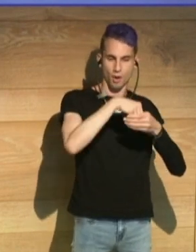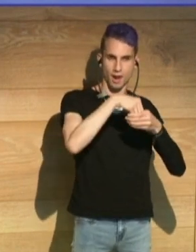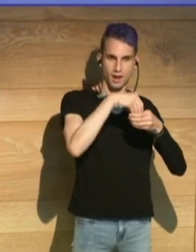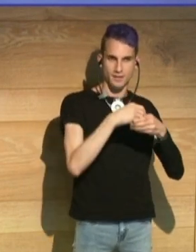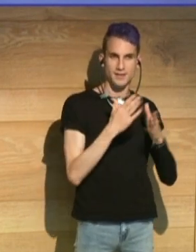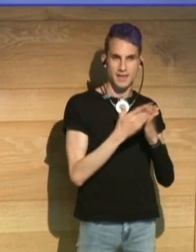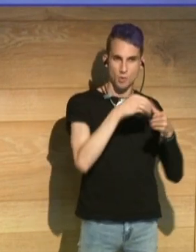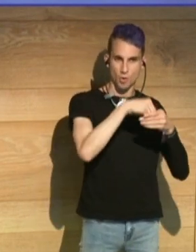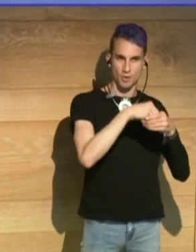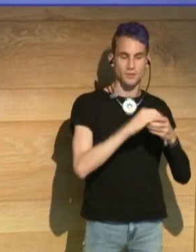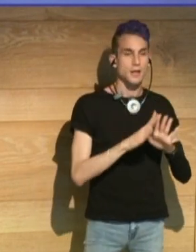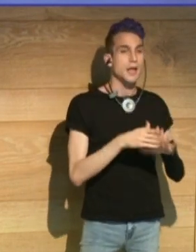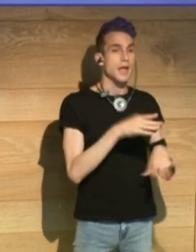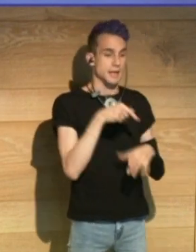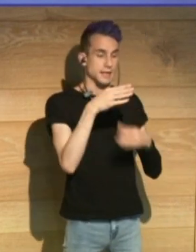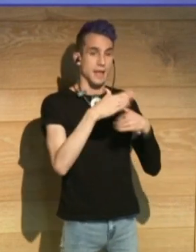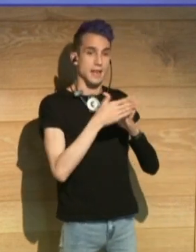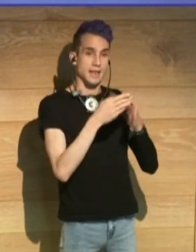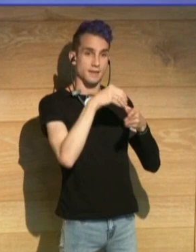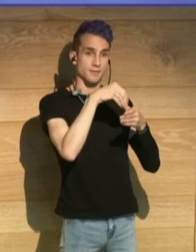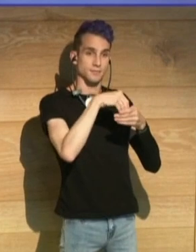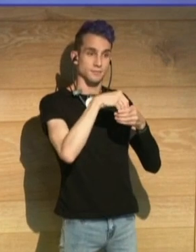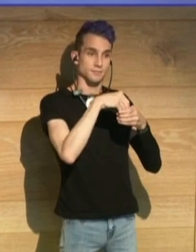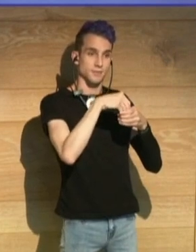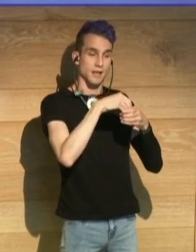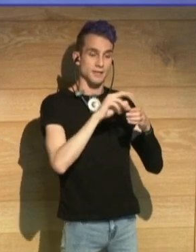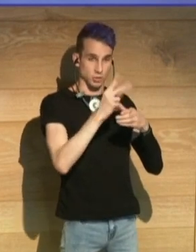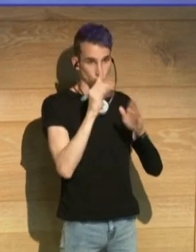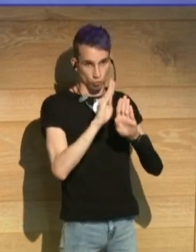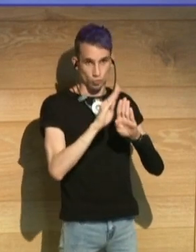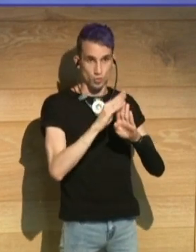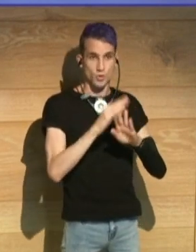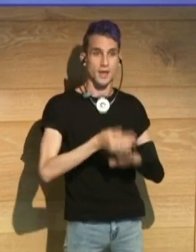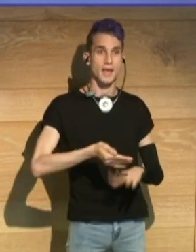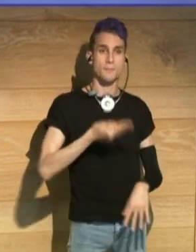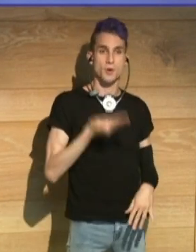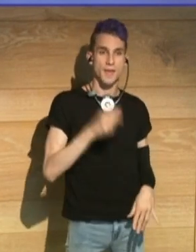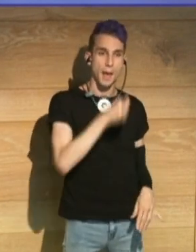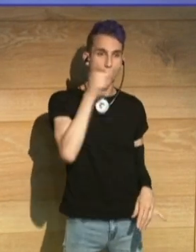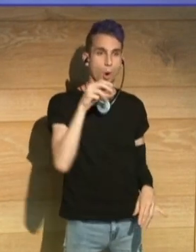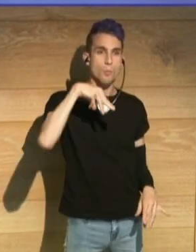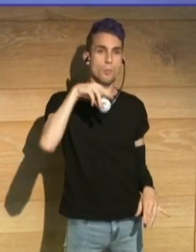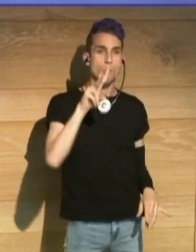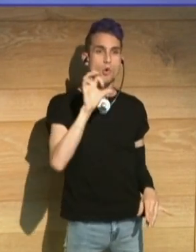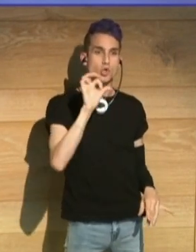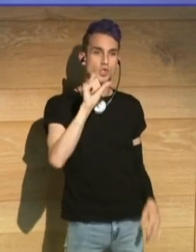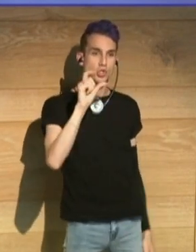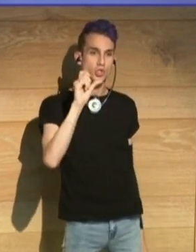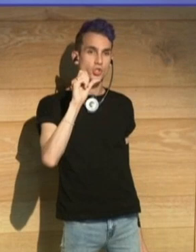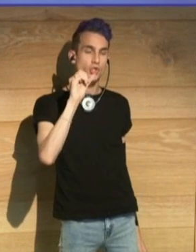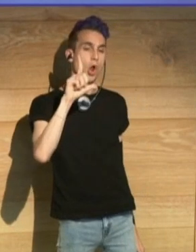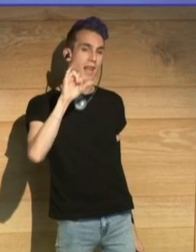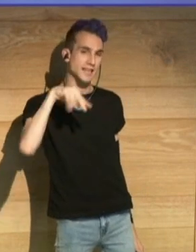figura de Mussolini. Aquí en este segundo libro se cuenta mucho la importancia que él incluso le daba a su imagen, el busto, a